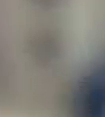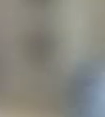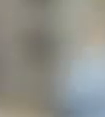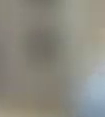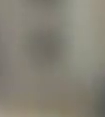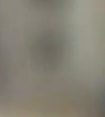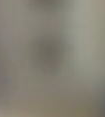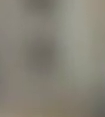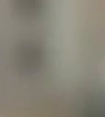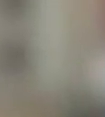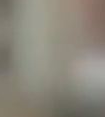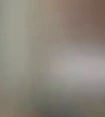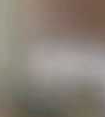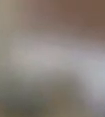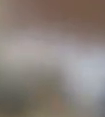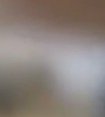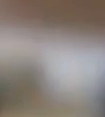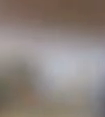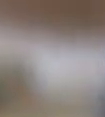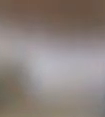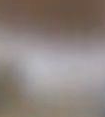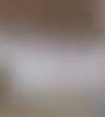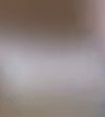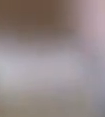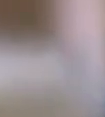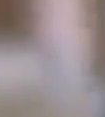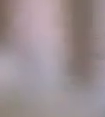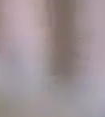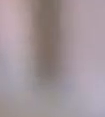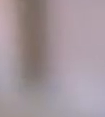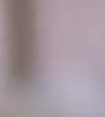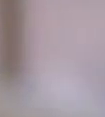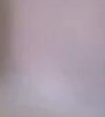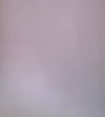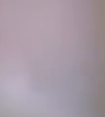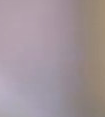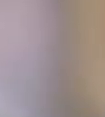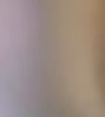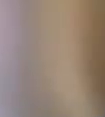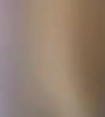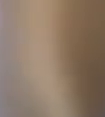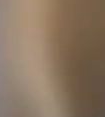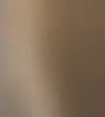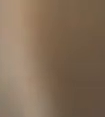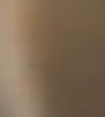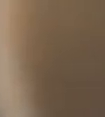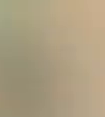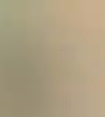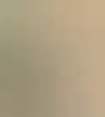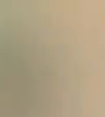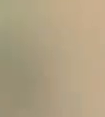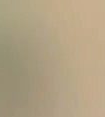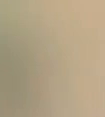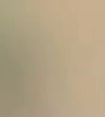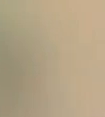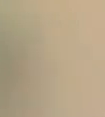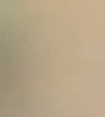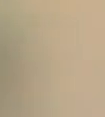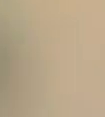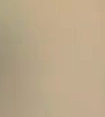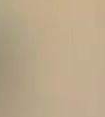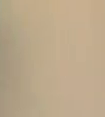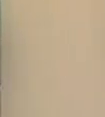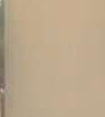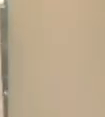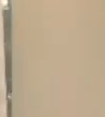de mantenimiento preventivo y ni siquiera correctivo fueron capaces de hacer. En el muelle, nosotros estamos por las